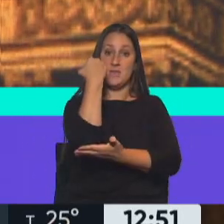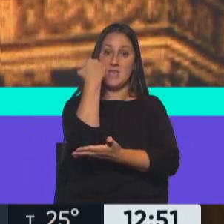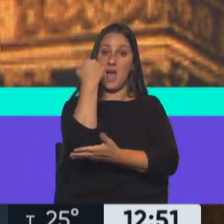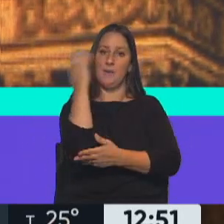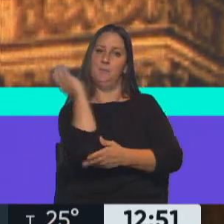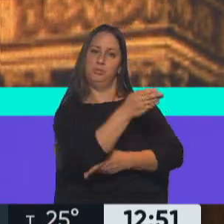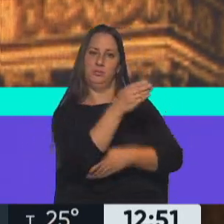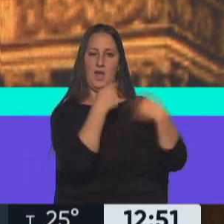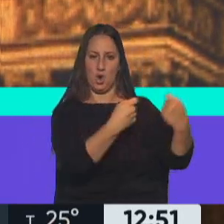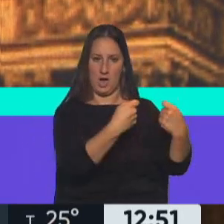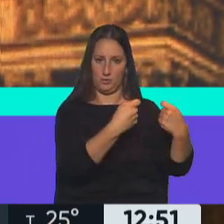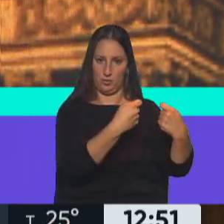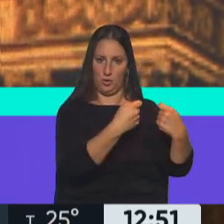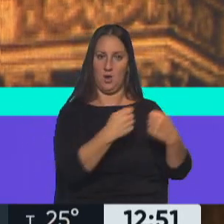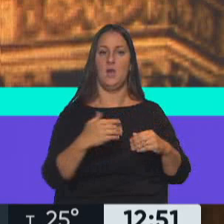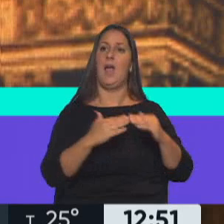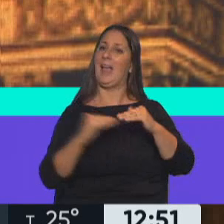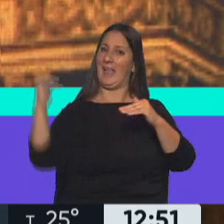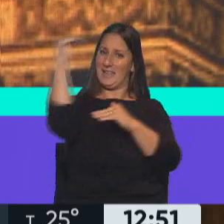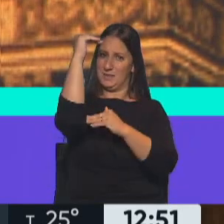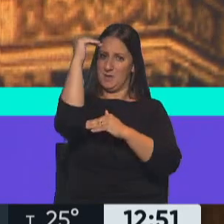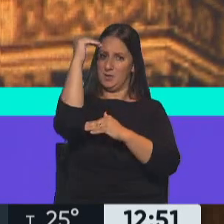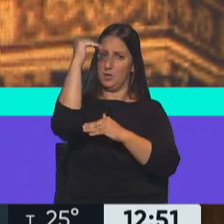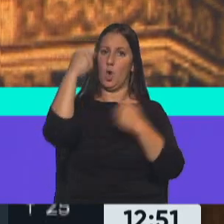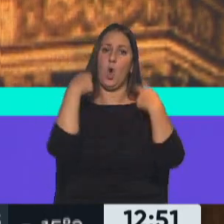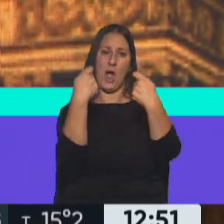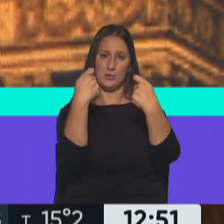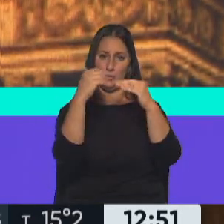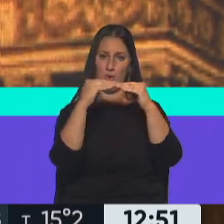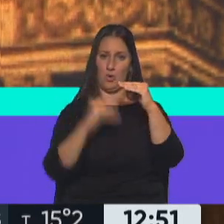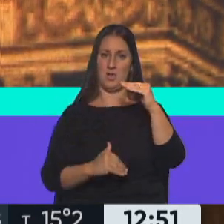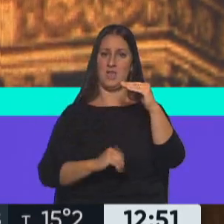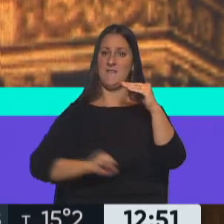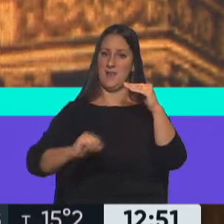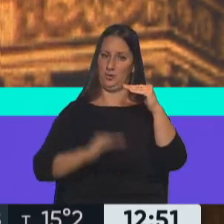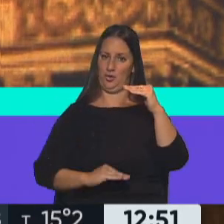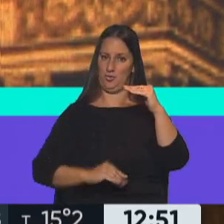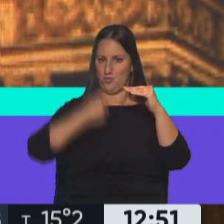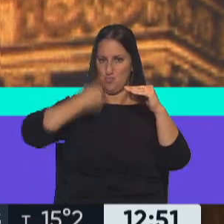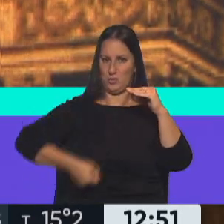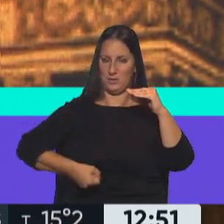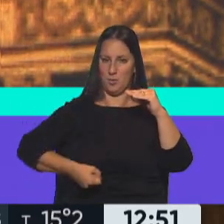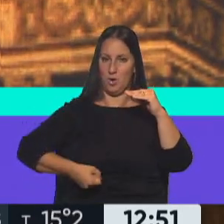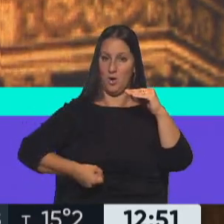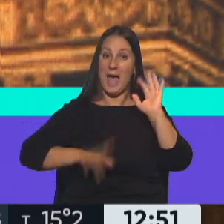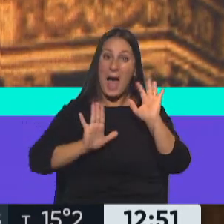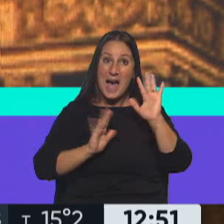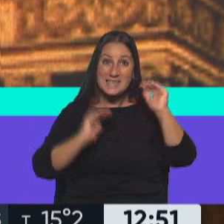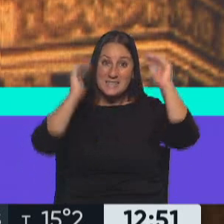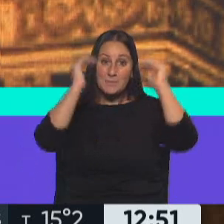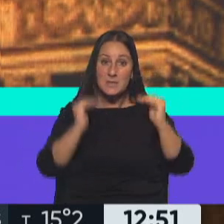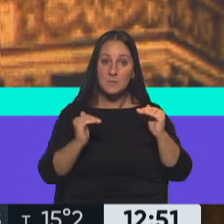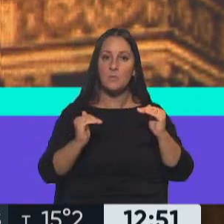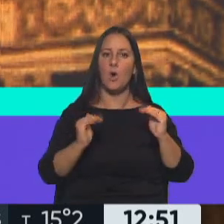términos reales, es decir, tiene que estar el crecimiento acá arriba, el gasto acá abajo y la inflación acá abajo. Este equilibrio de variables no se